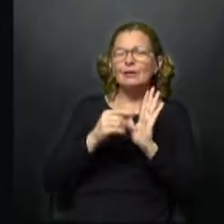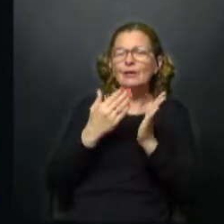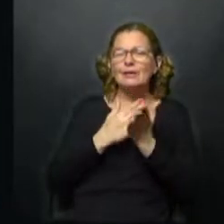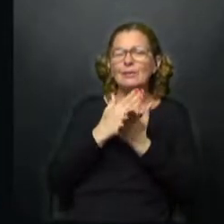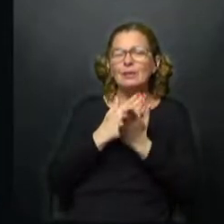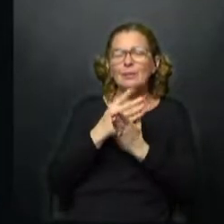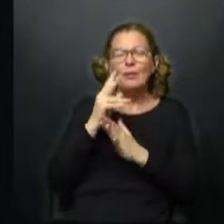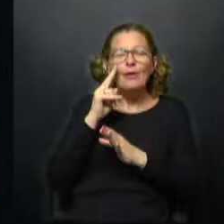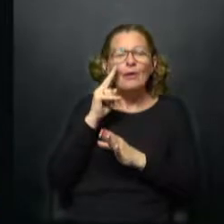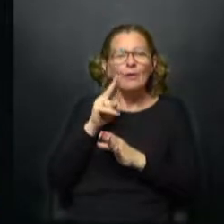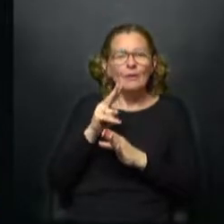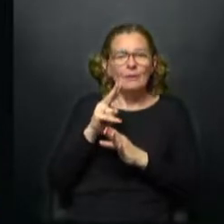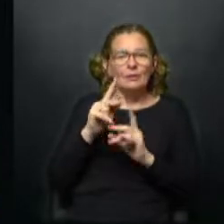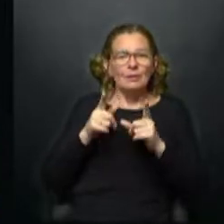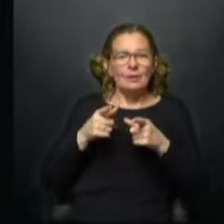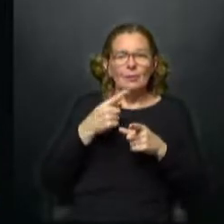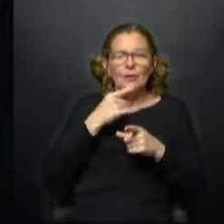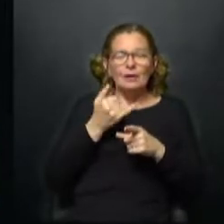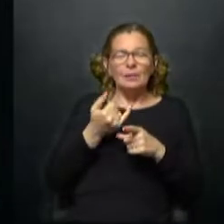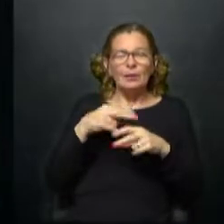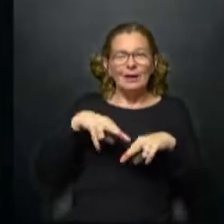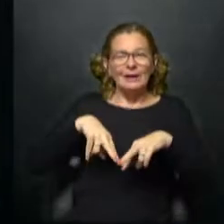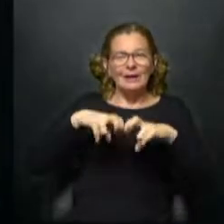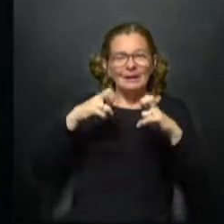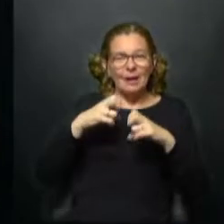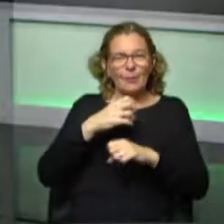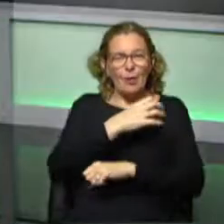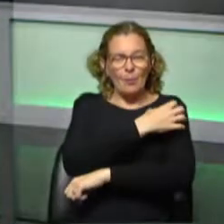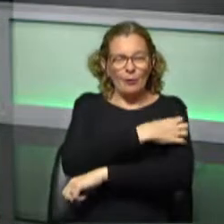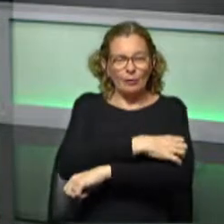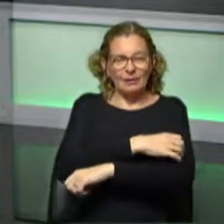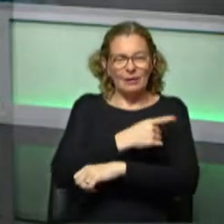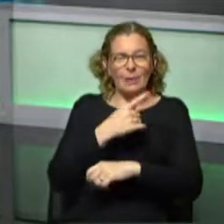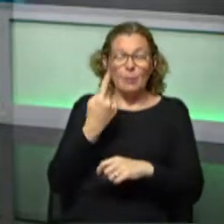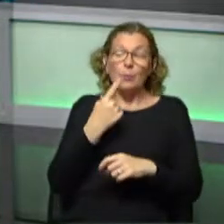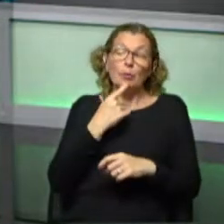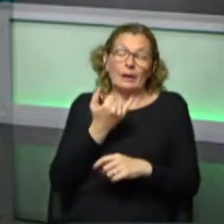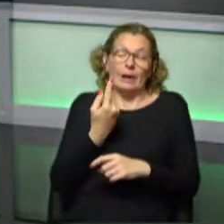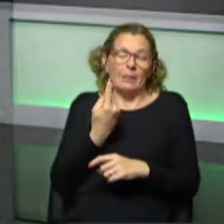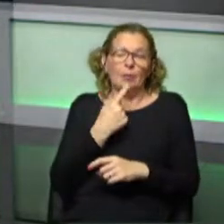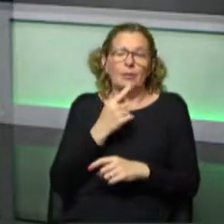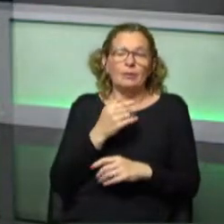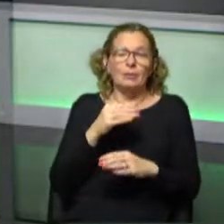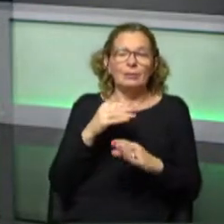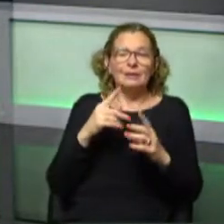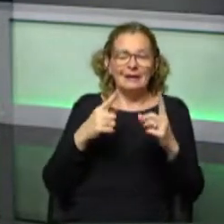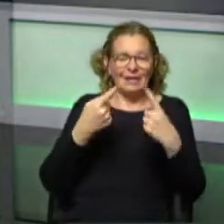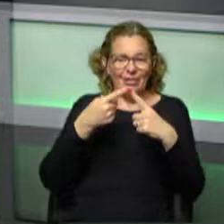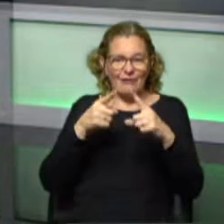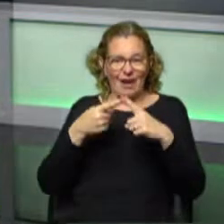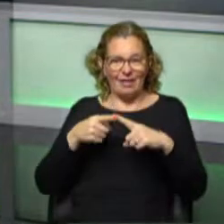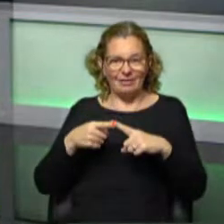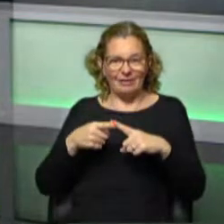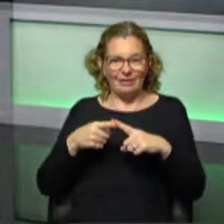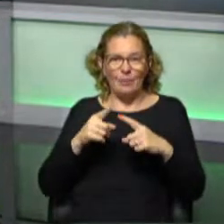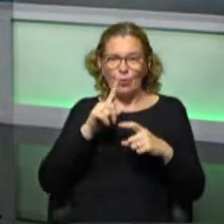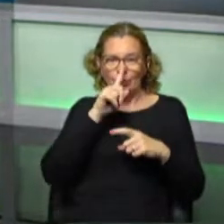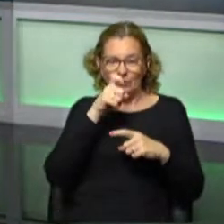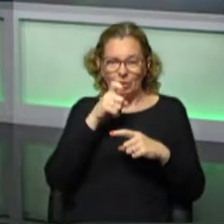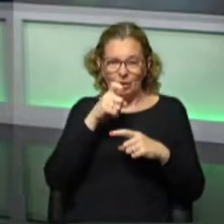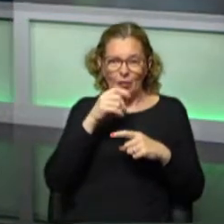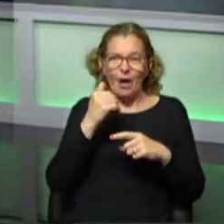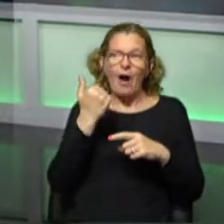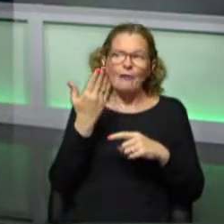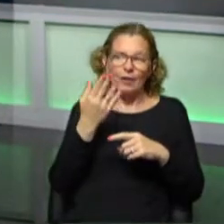lo lo vemos incluso por ejemplo cuando analizamos las líneas de pobreza por poner un ejemplo también vos tenés líneas diferenciadas entre lo que es Montevideo